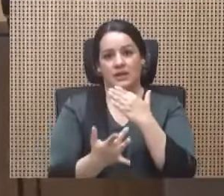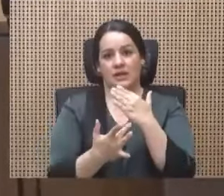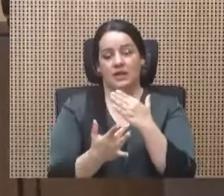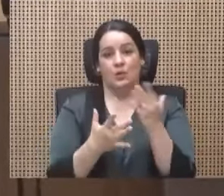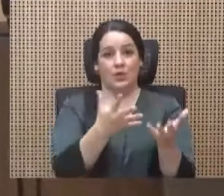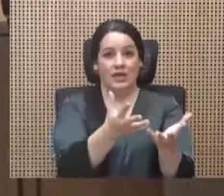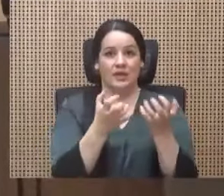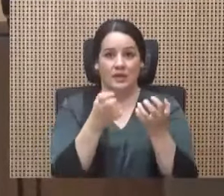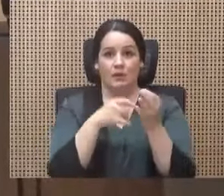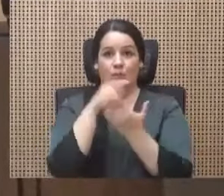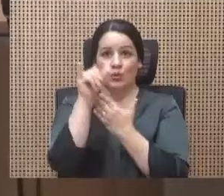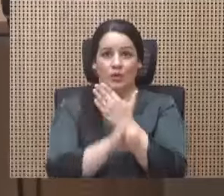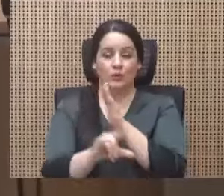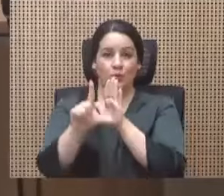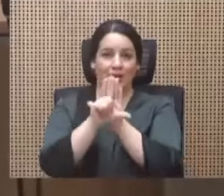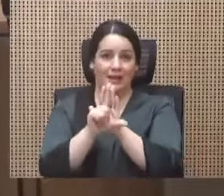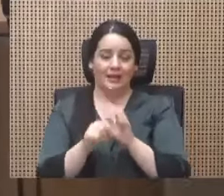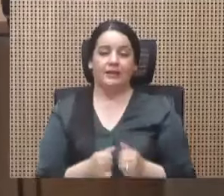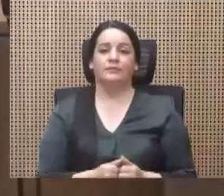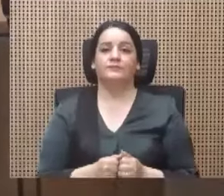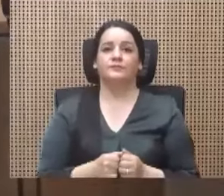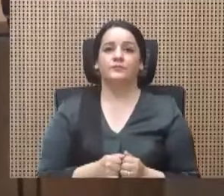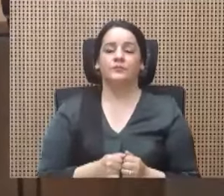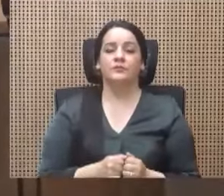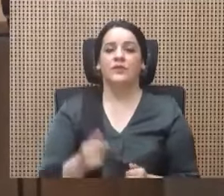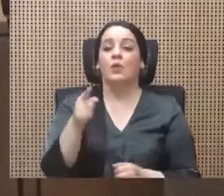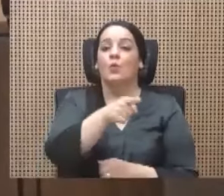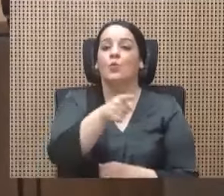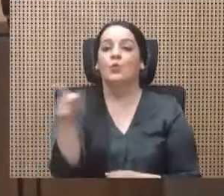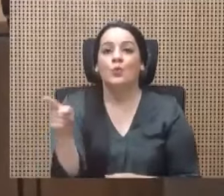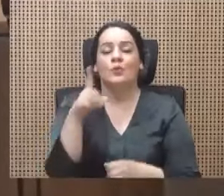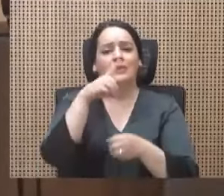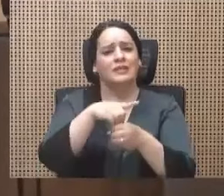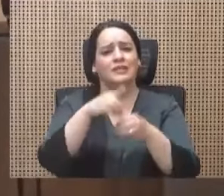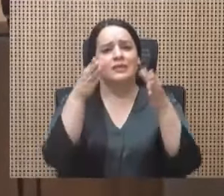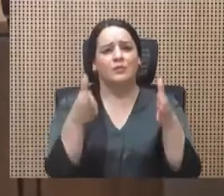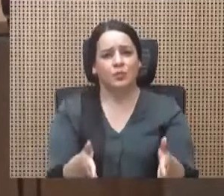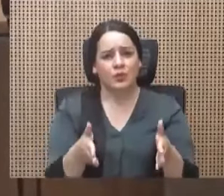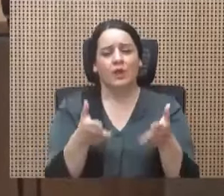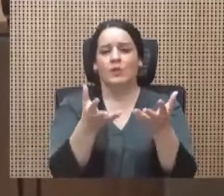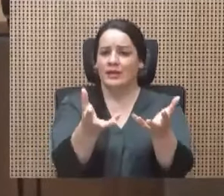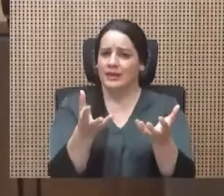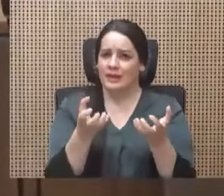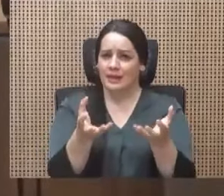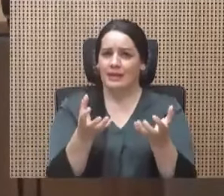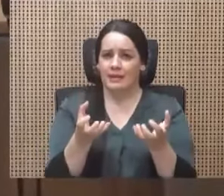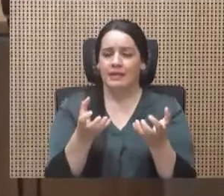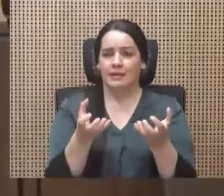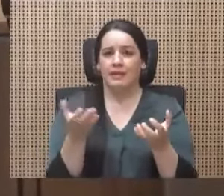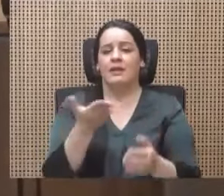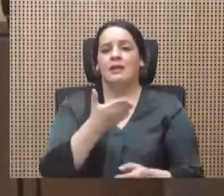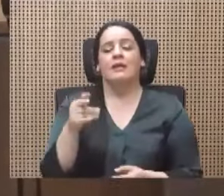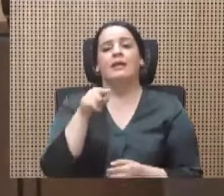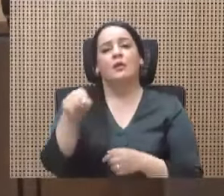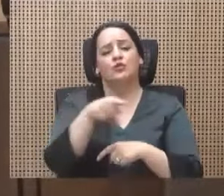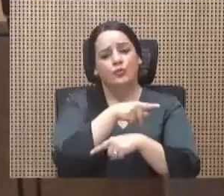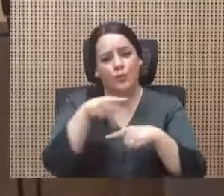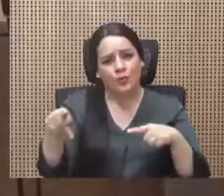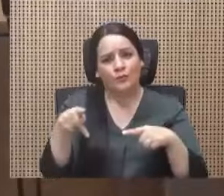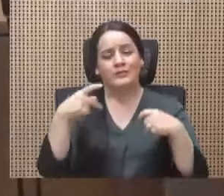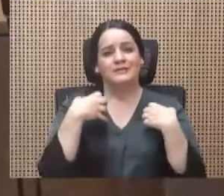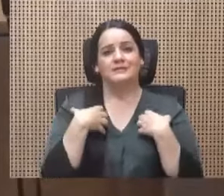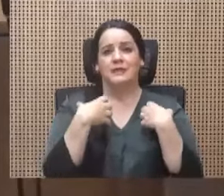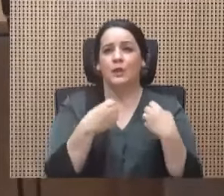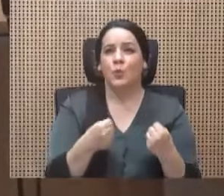el proyecto de ley. Y es que ustedes, diputados, pretenden que los profesionales de la